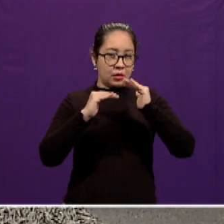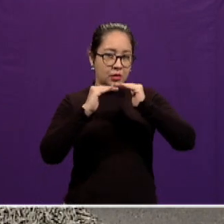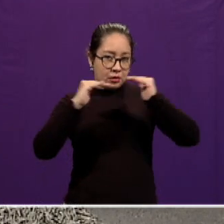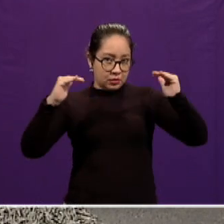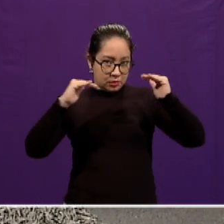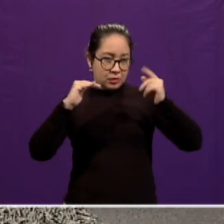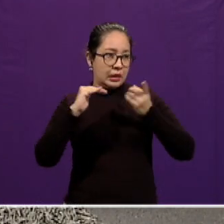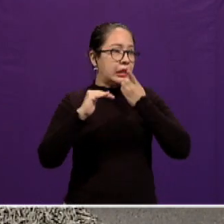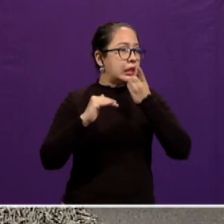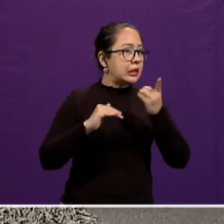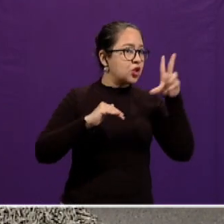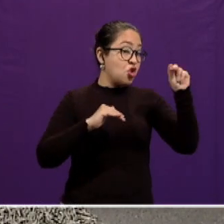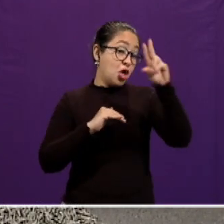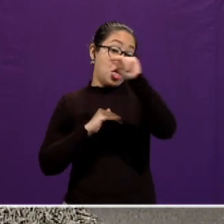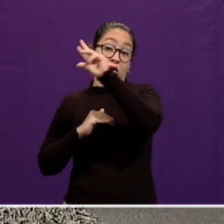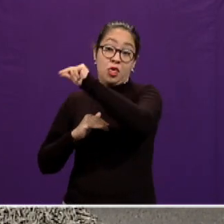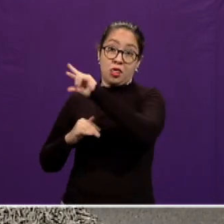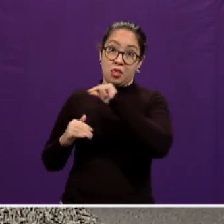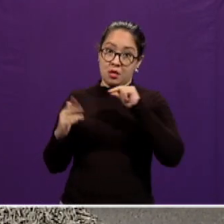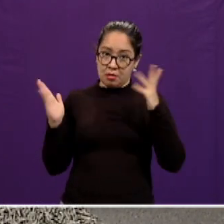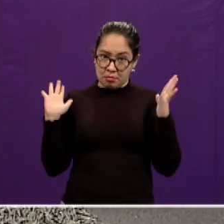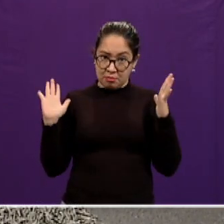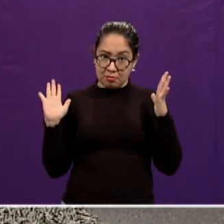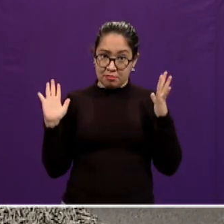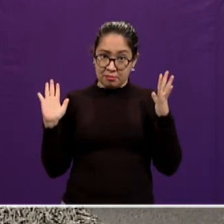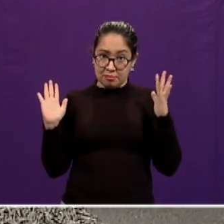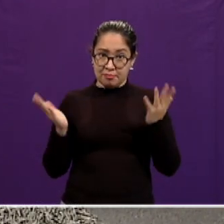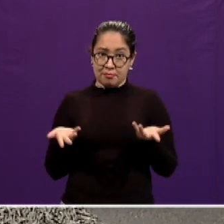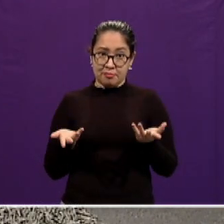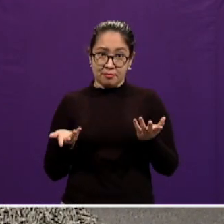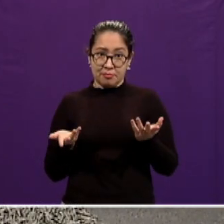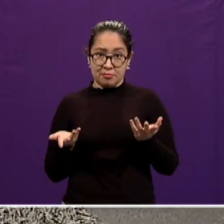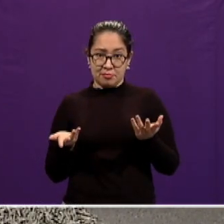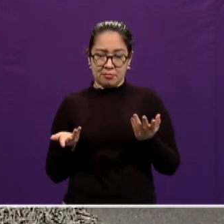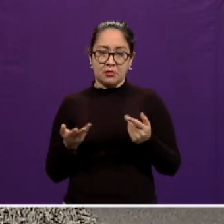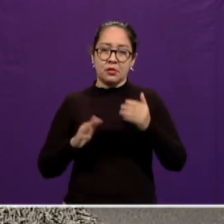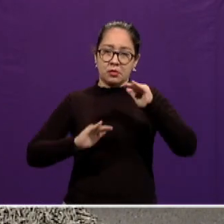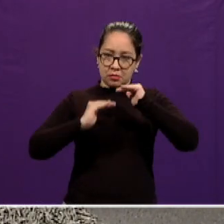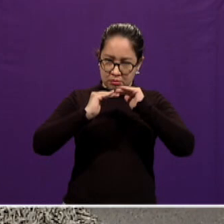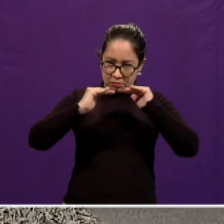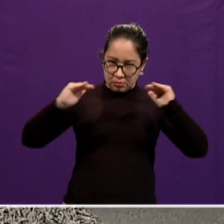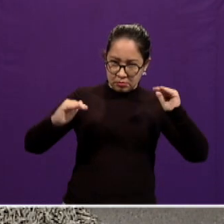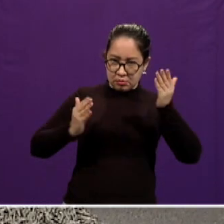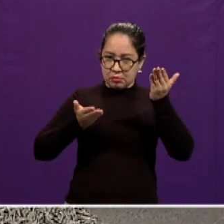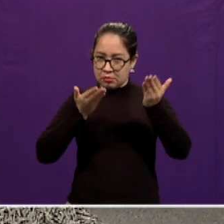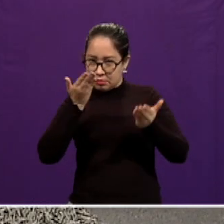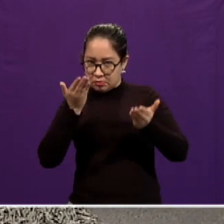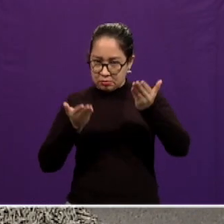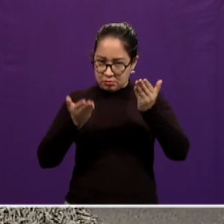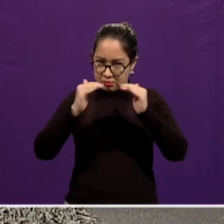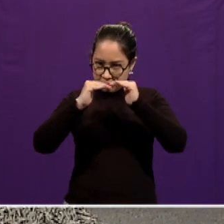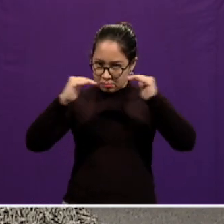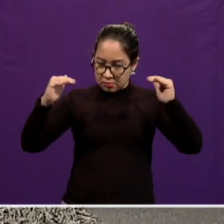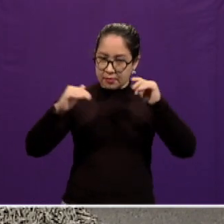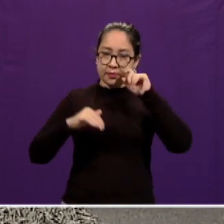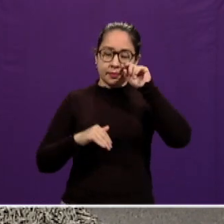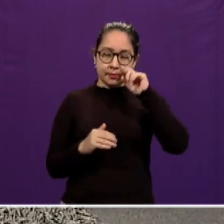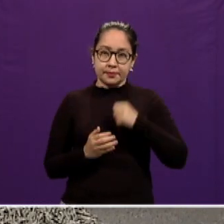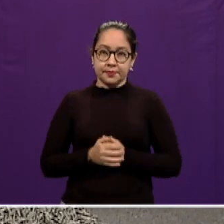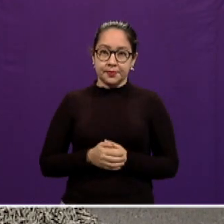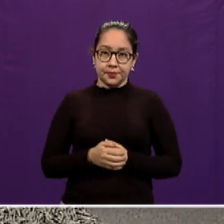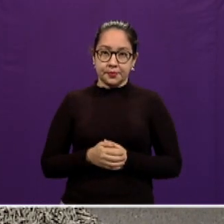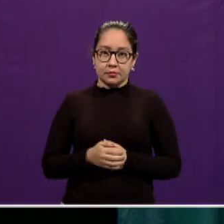derecho, pero si, pues es que sería lo mismo, ¿no? Si a todo es disfuncional, no a todo es disfuncional, ¿no? Tiene que haber una medida. Y hace rato en el